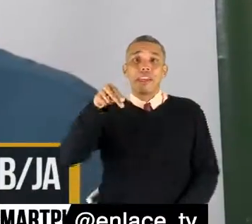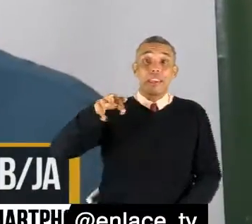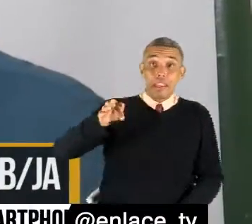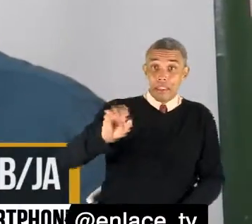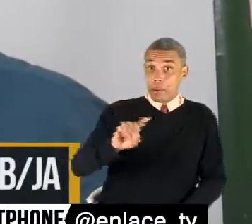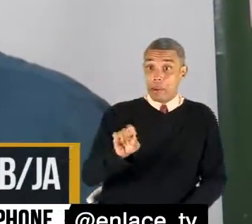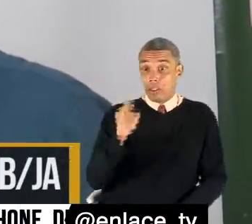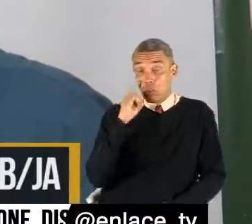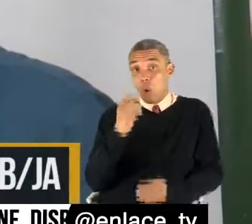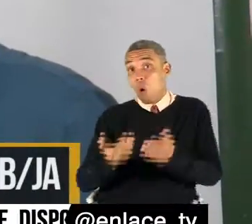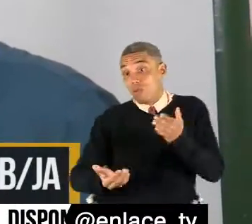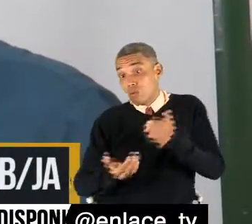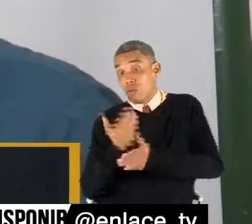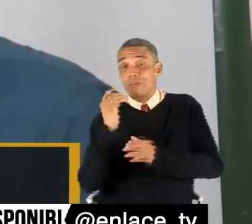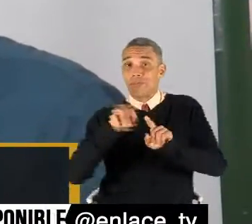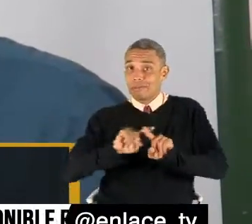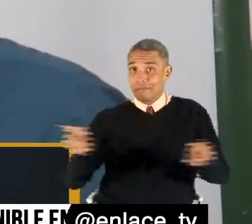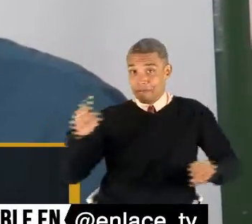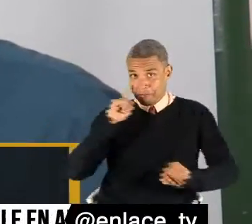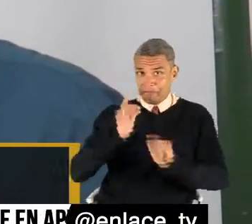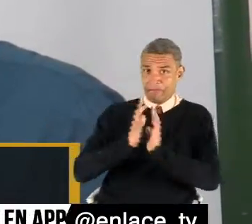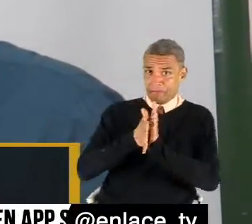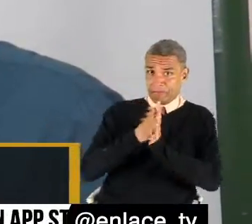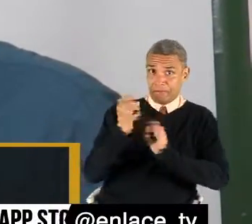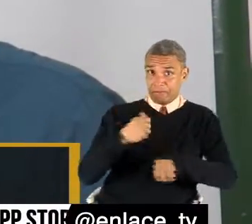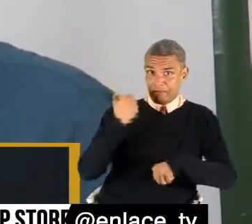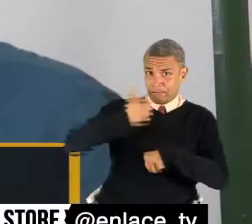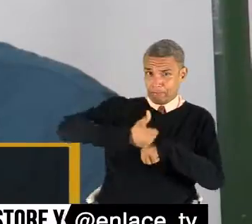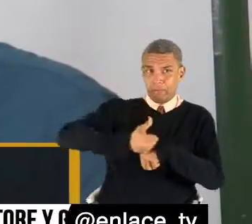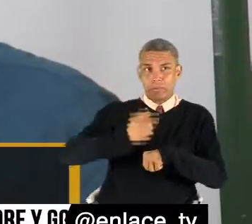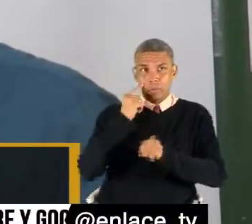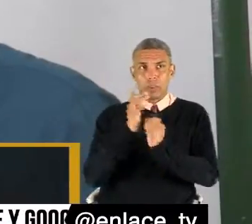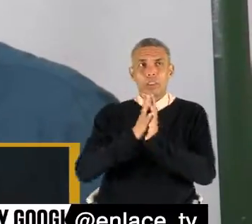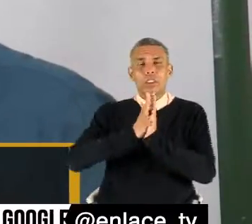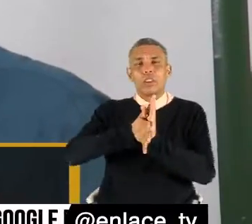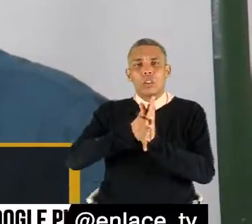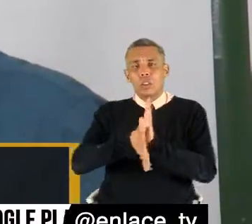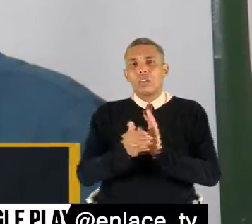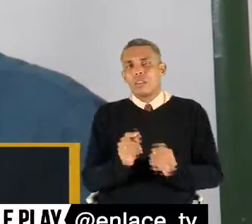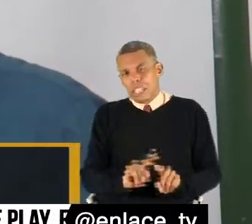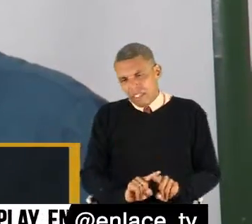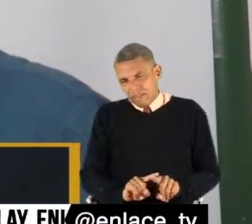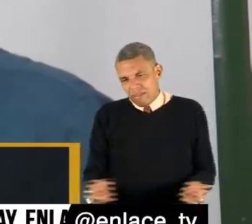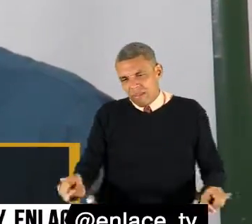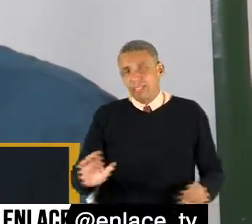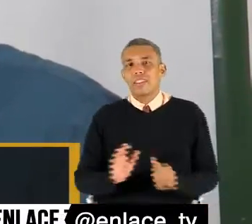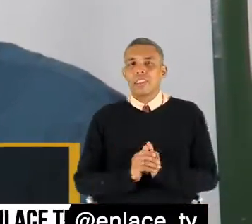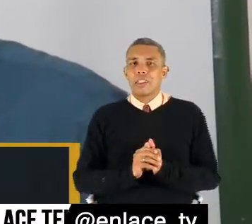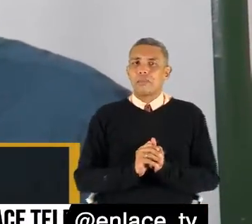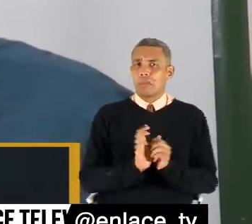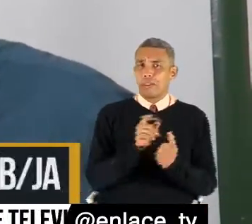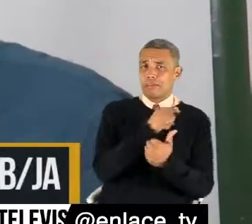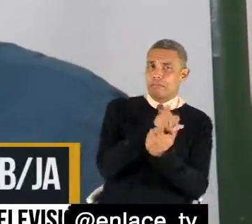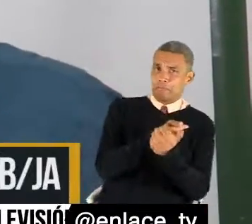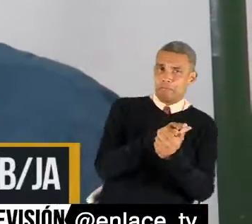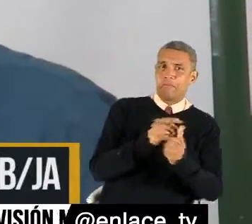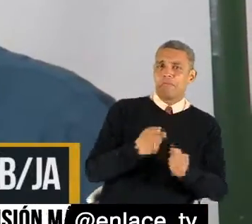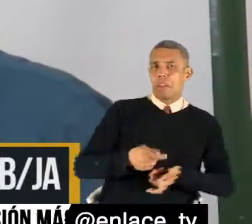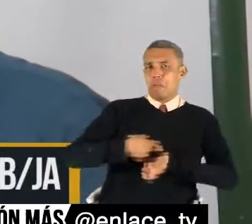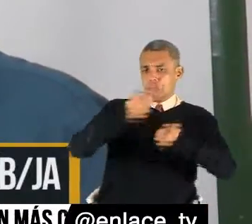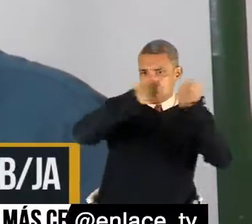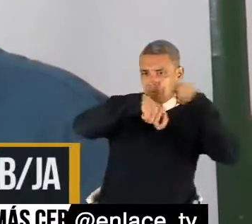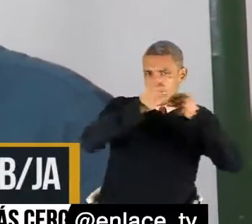hay para esta feria es indiscutiblemente la parte de exposición tanto comercial